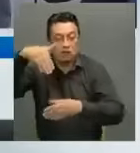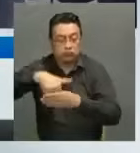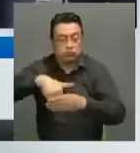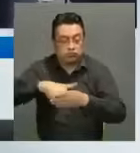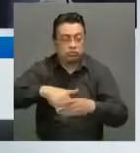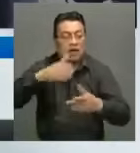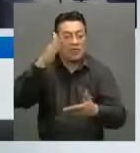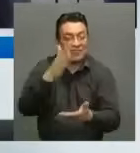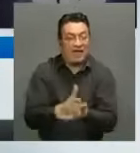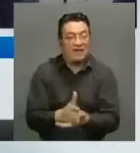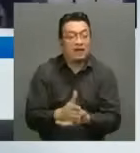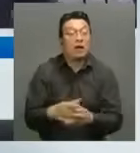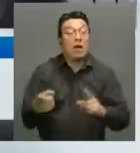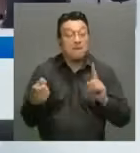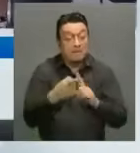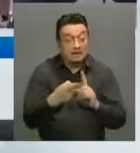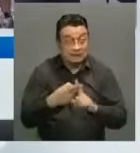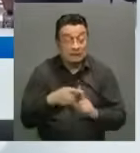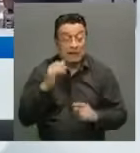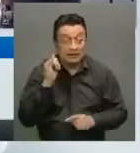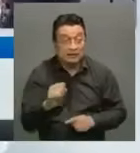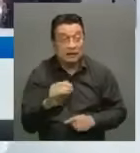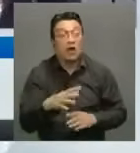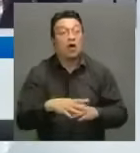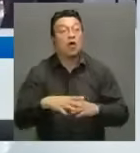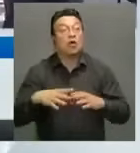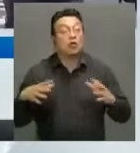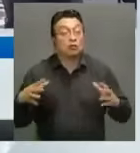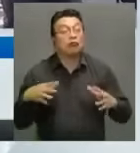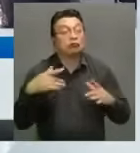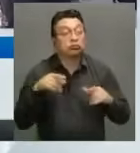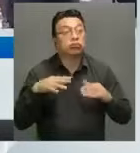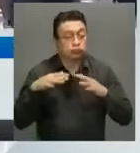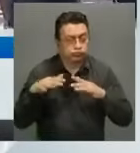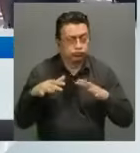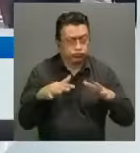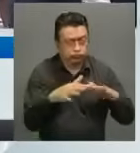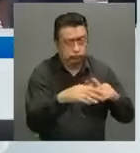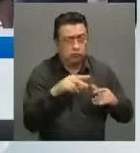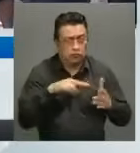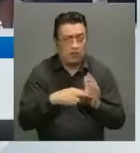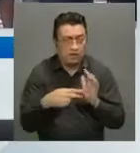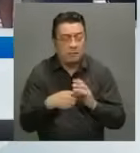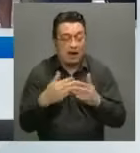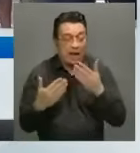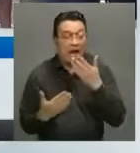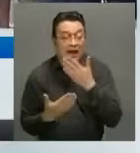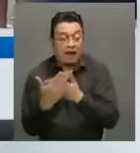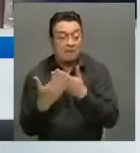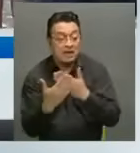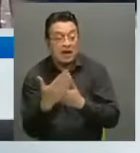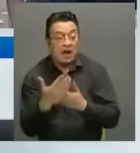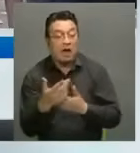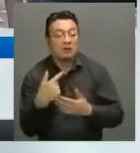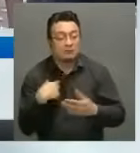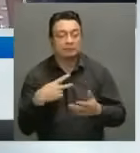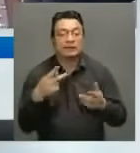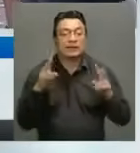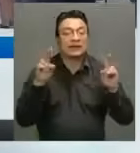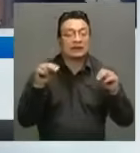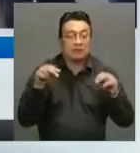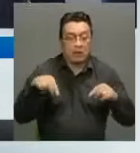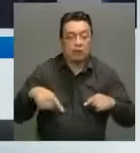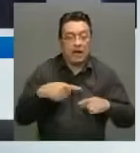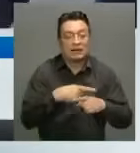Participan de todas maneras, son los que han provocado enorme morbo durante esta jornada, particularmente durante esta mañana, atendida la coyuntura de esta